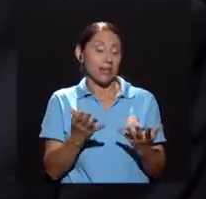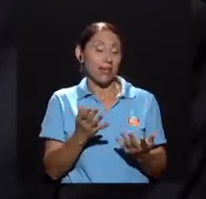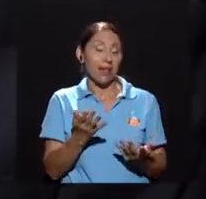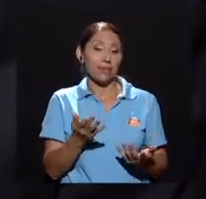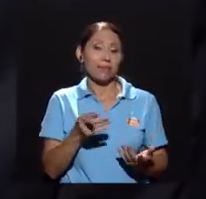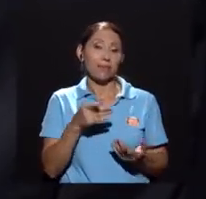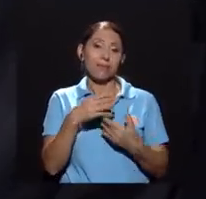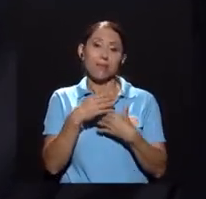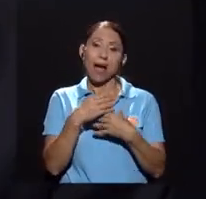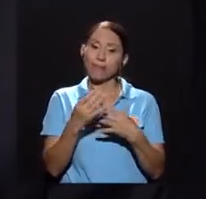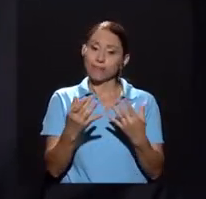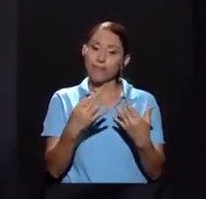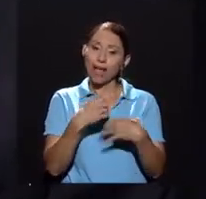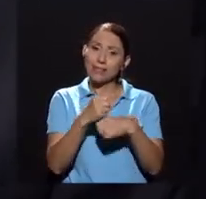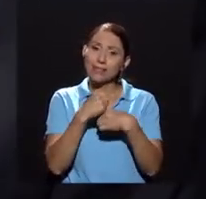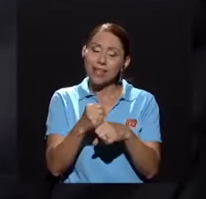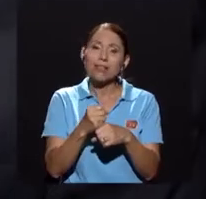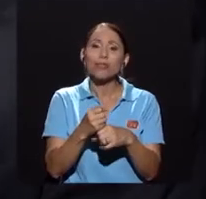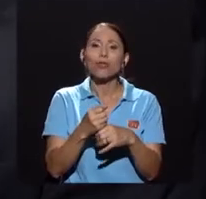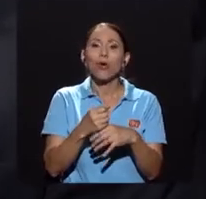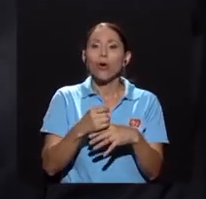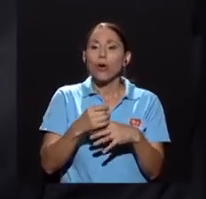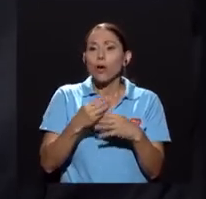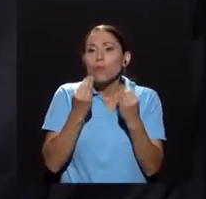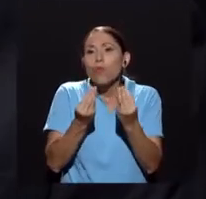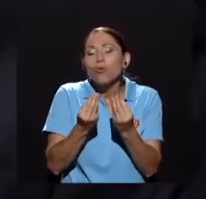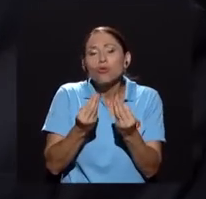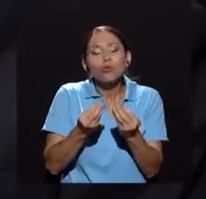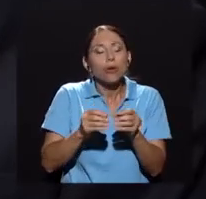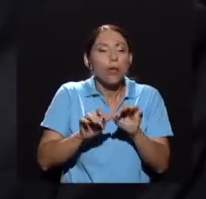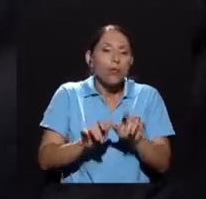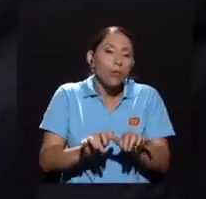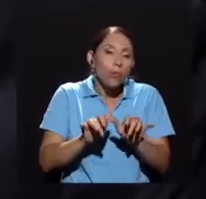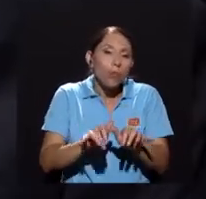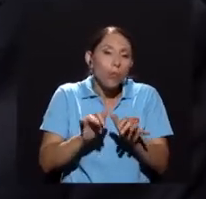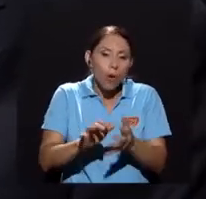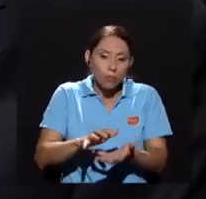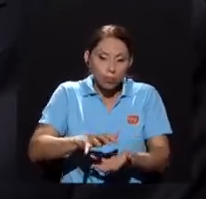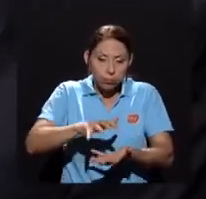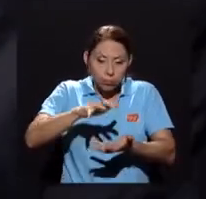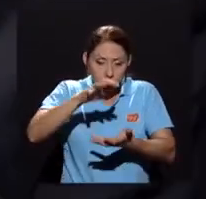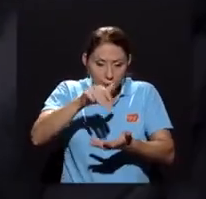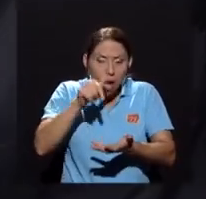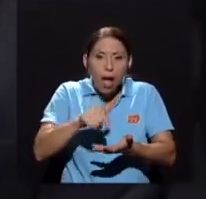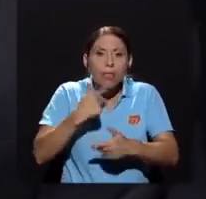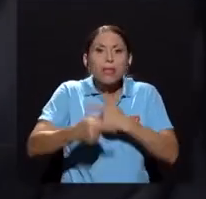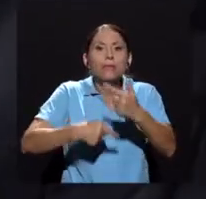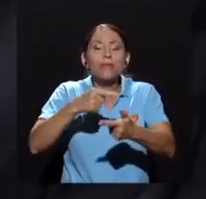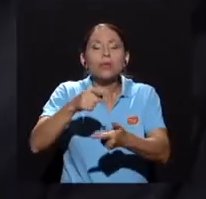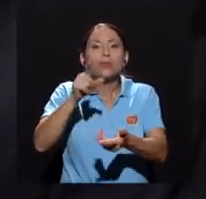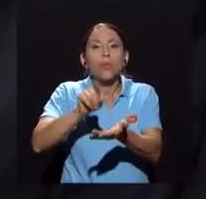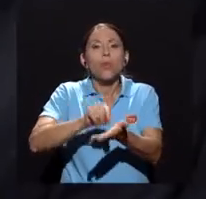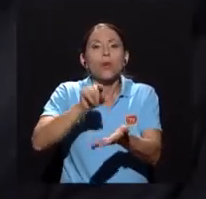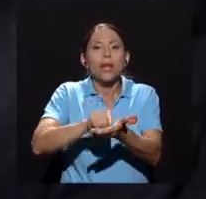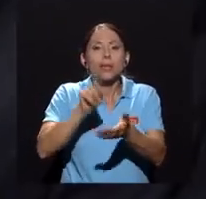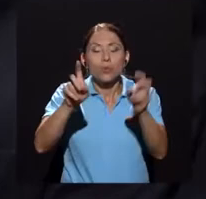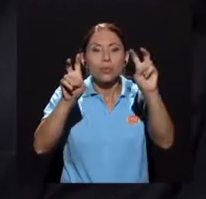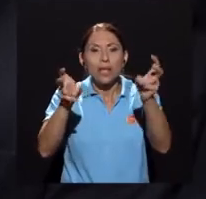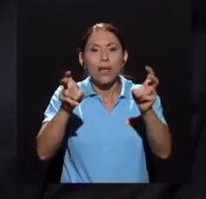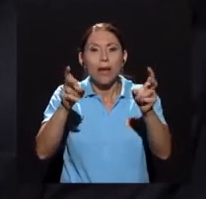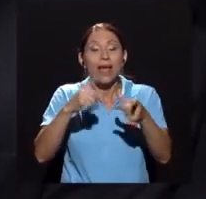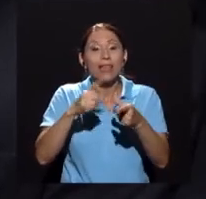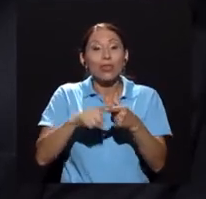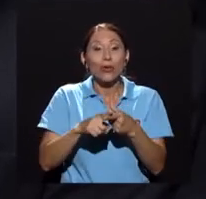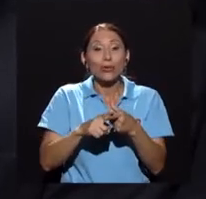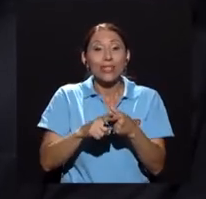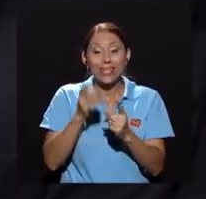alguna el material para una publicación sobre un tema entonces cada libro es la respuesta a una pregunta que él no puede